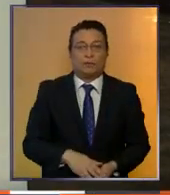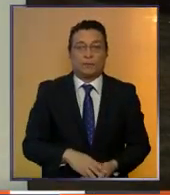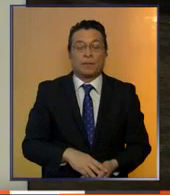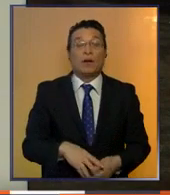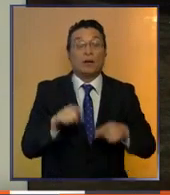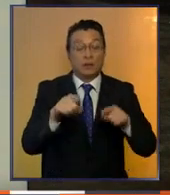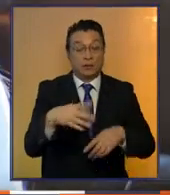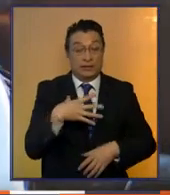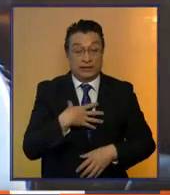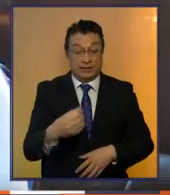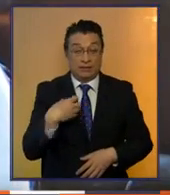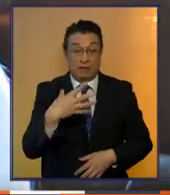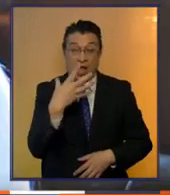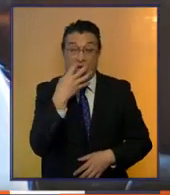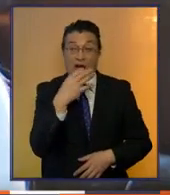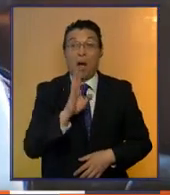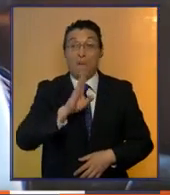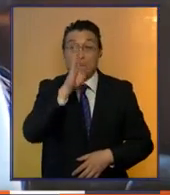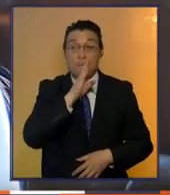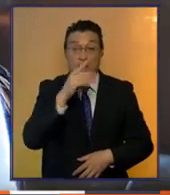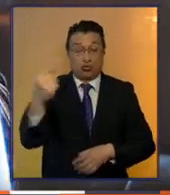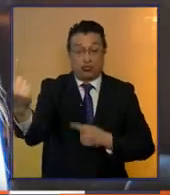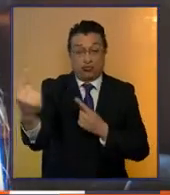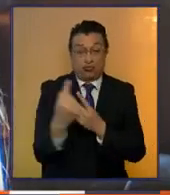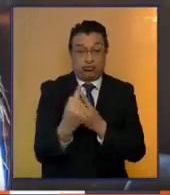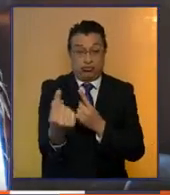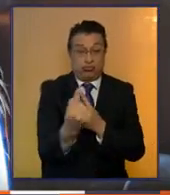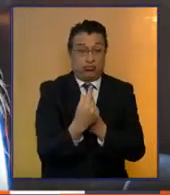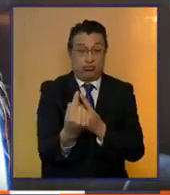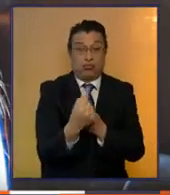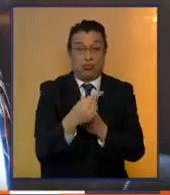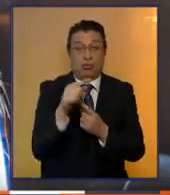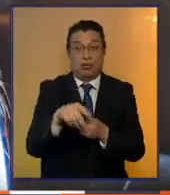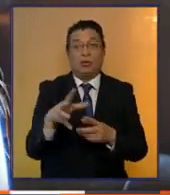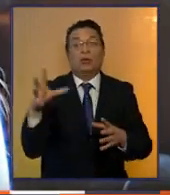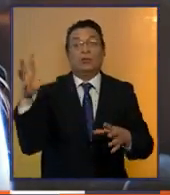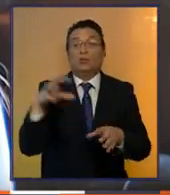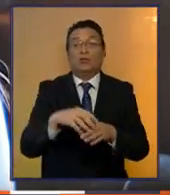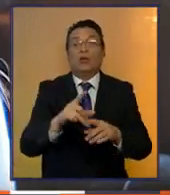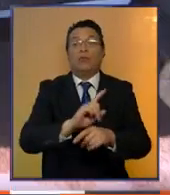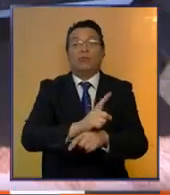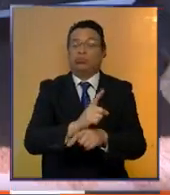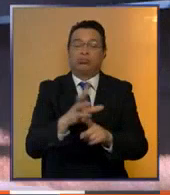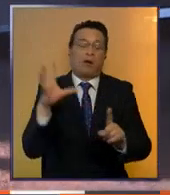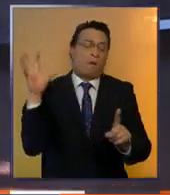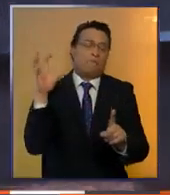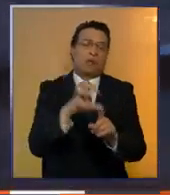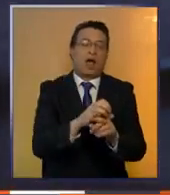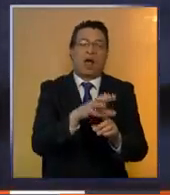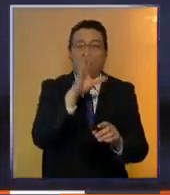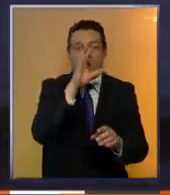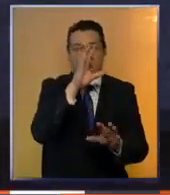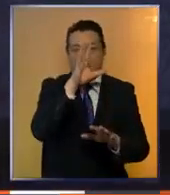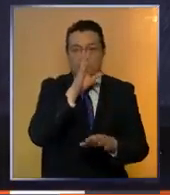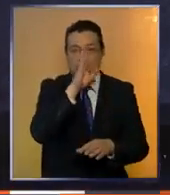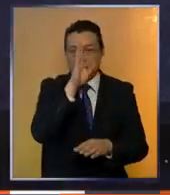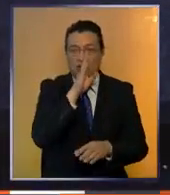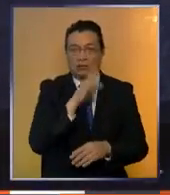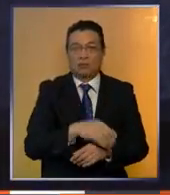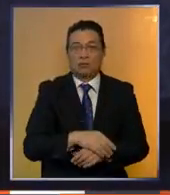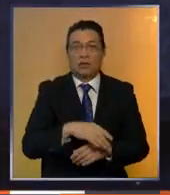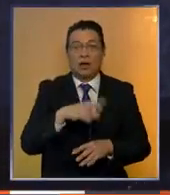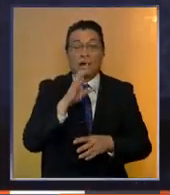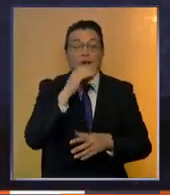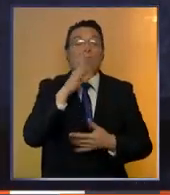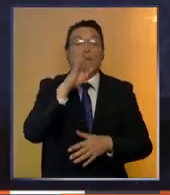eso mi hija grita que se acercan los perros y el niño fue rápidamente atacado por supuesto pero era de raza